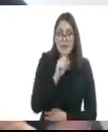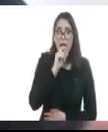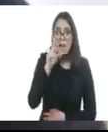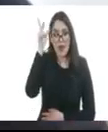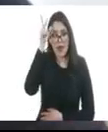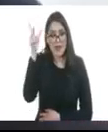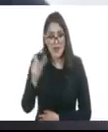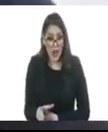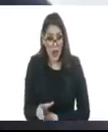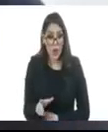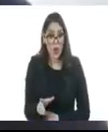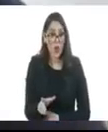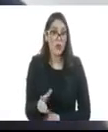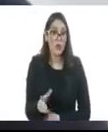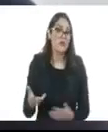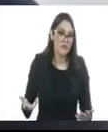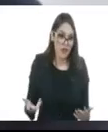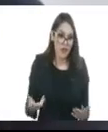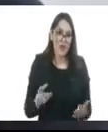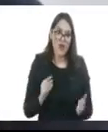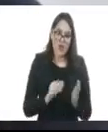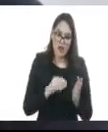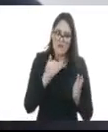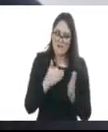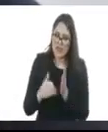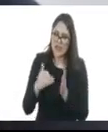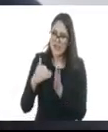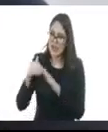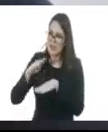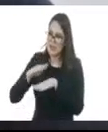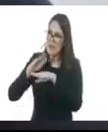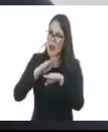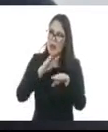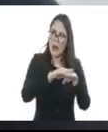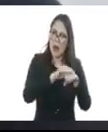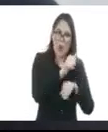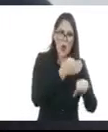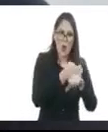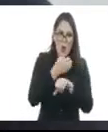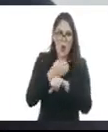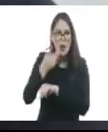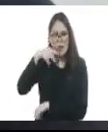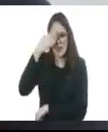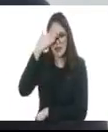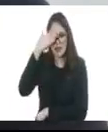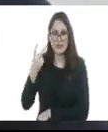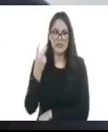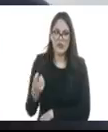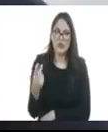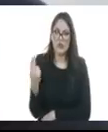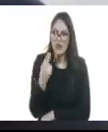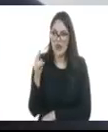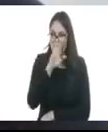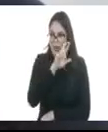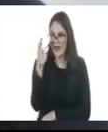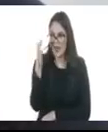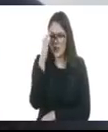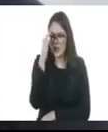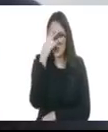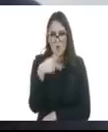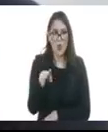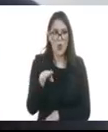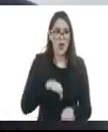más por impulsar, pero reconocemos la importancia de estos trabajos que se enmarcan en realidades locales y